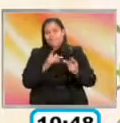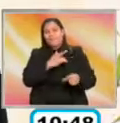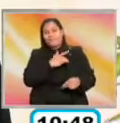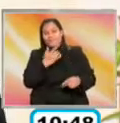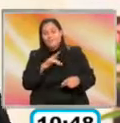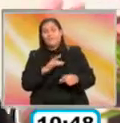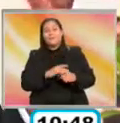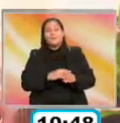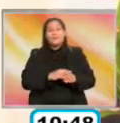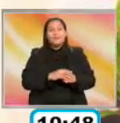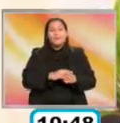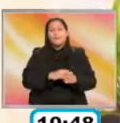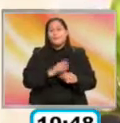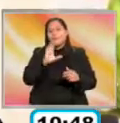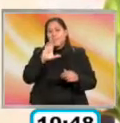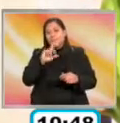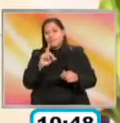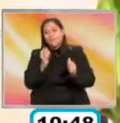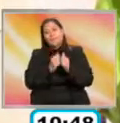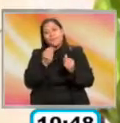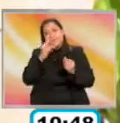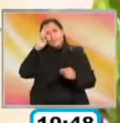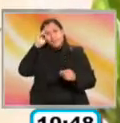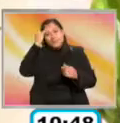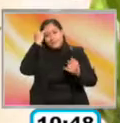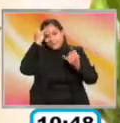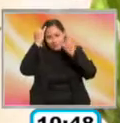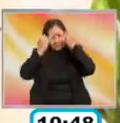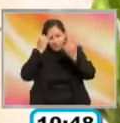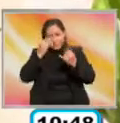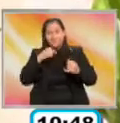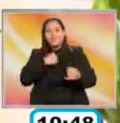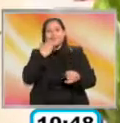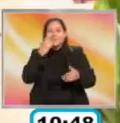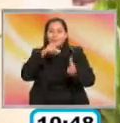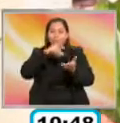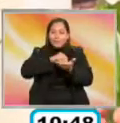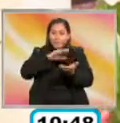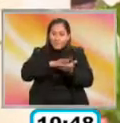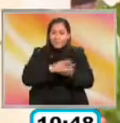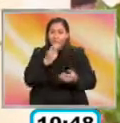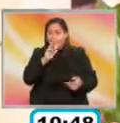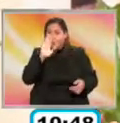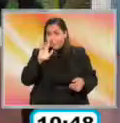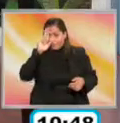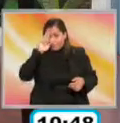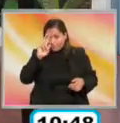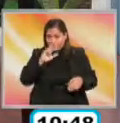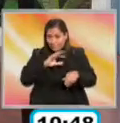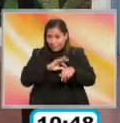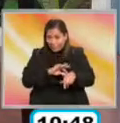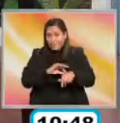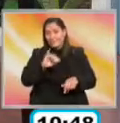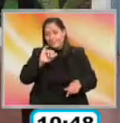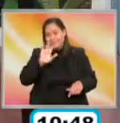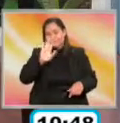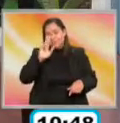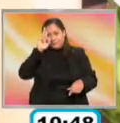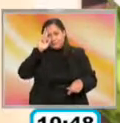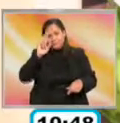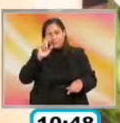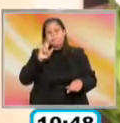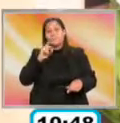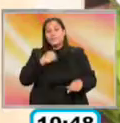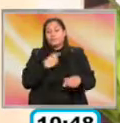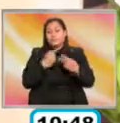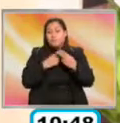pop, pues un disco con muchas ilusiones, un disco que quería grabar desde hace 7 años. Un sueño realizado. Es un sueño realizado. De